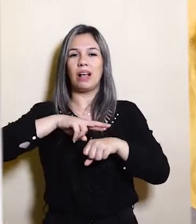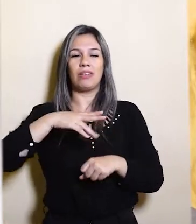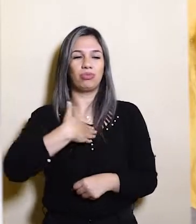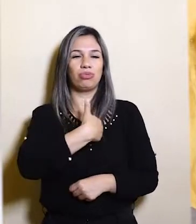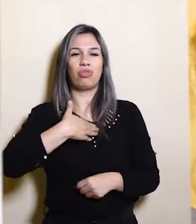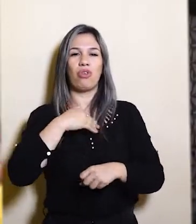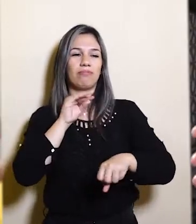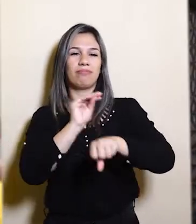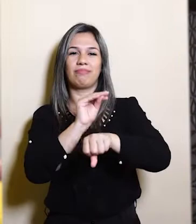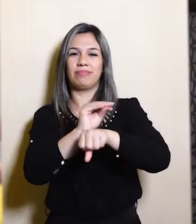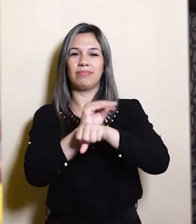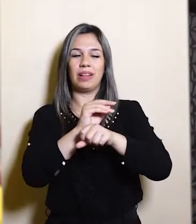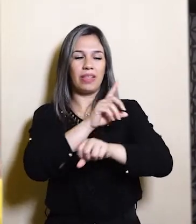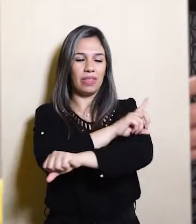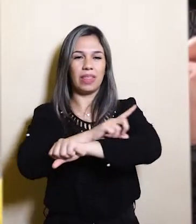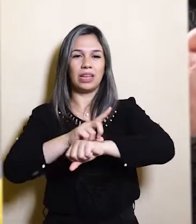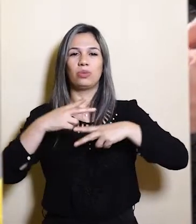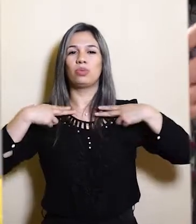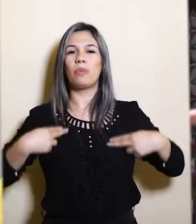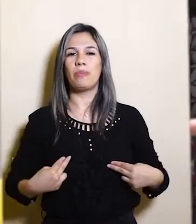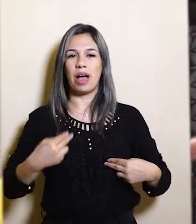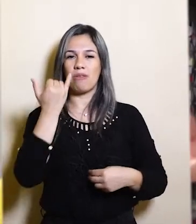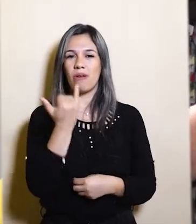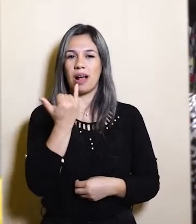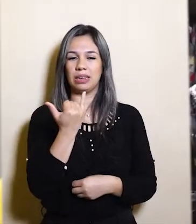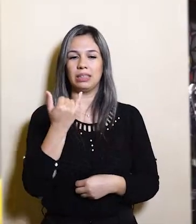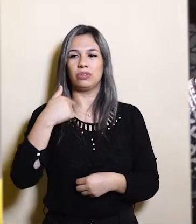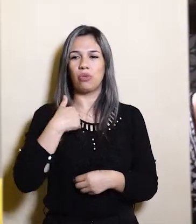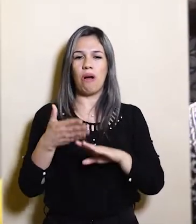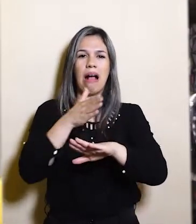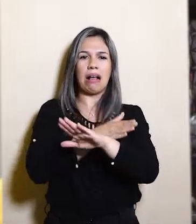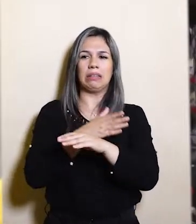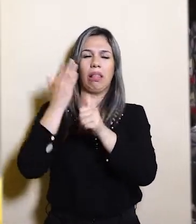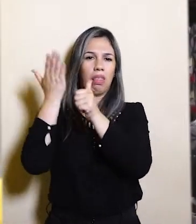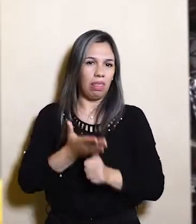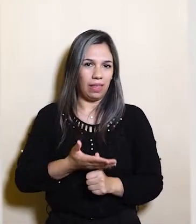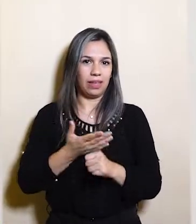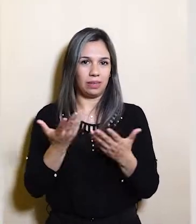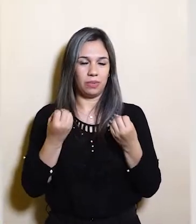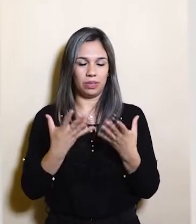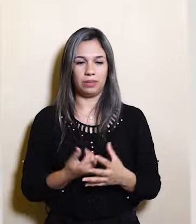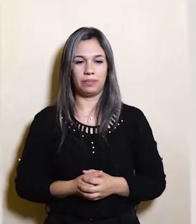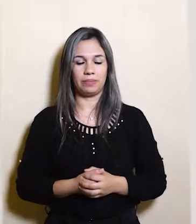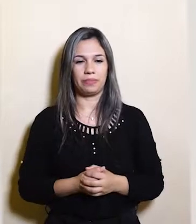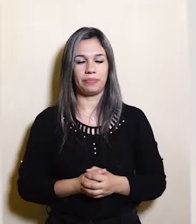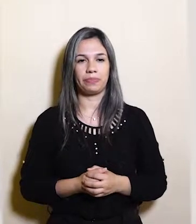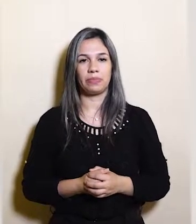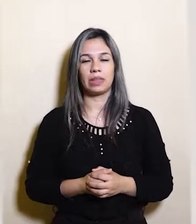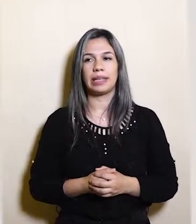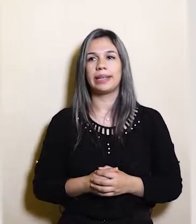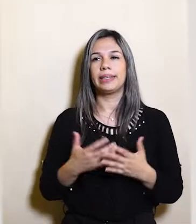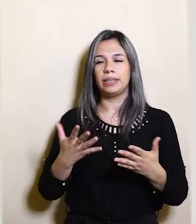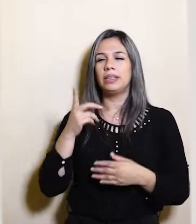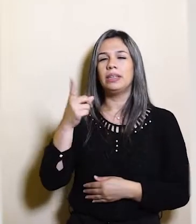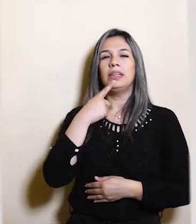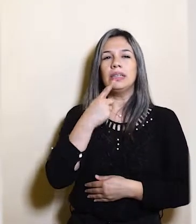pueda acceder a esos derechos humanos de los cuales ha sido totalmente despojada, ¿no? Hablábamos en términos de